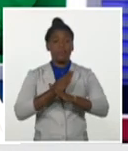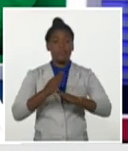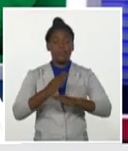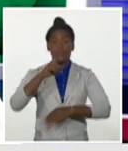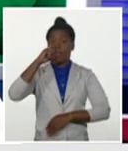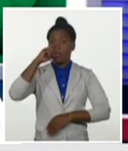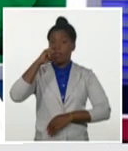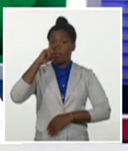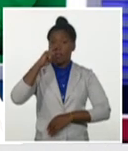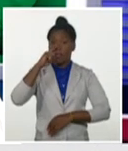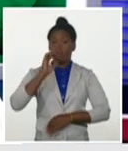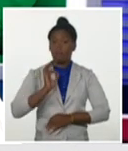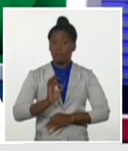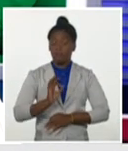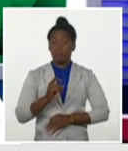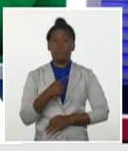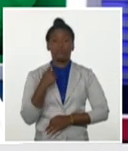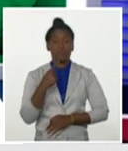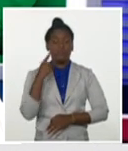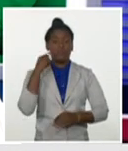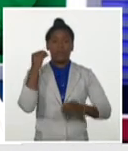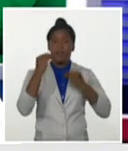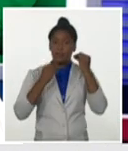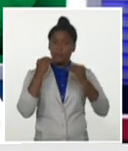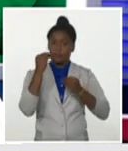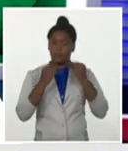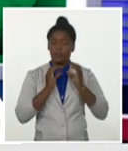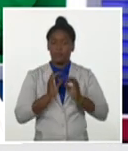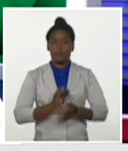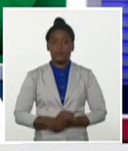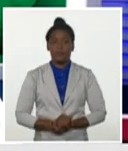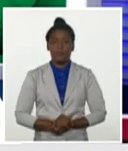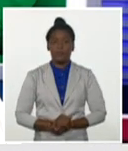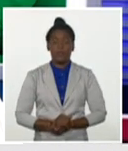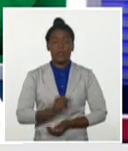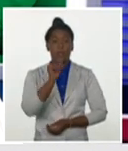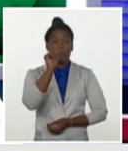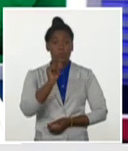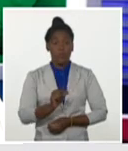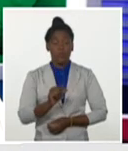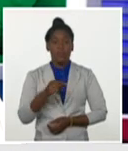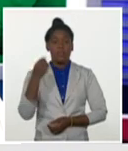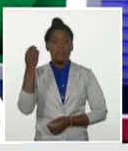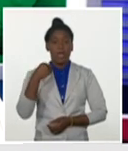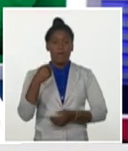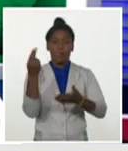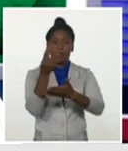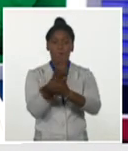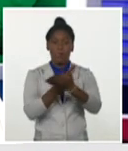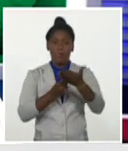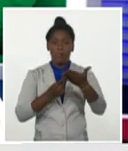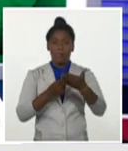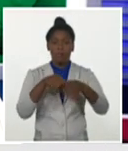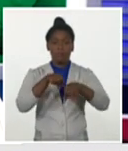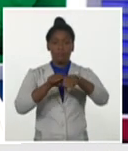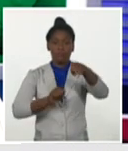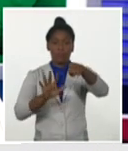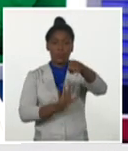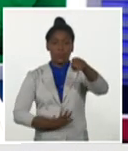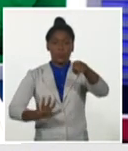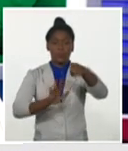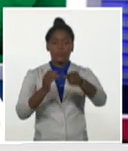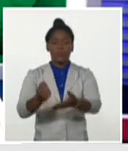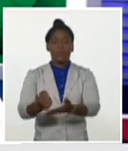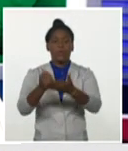Vigilancia, del geógrafo Roberto Romero, y nos ayudó con un gráfico donde ya se pueden